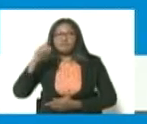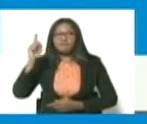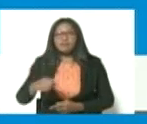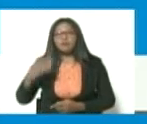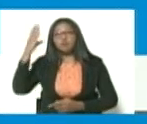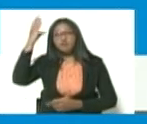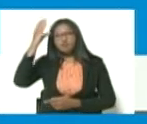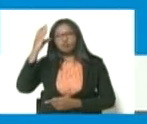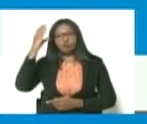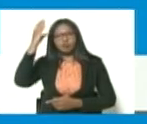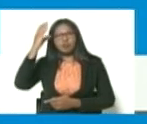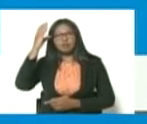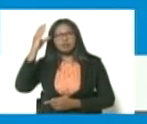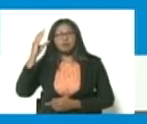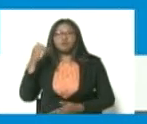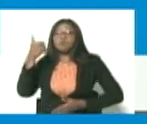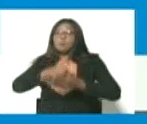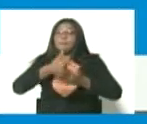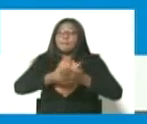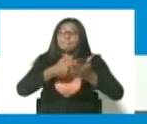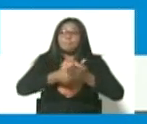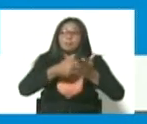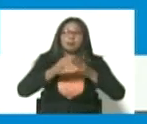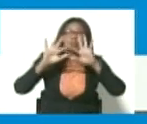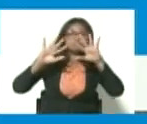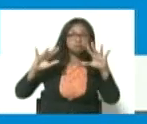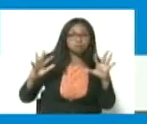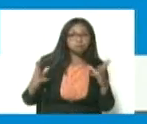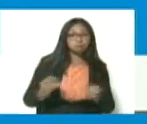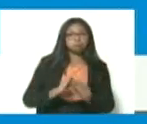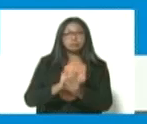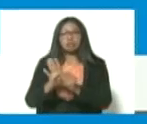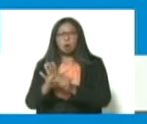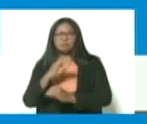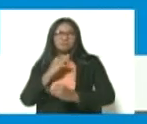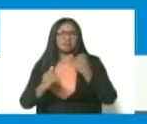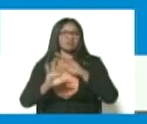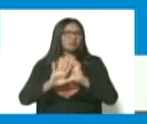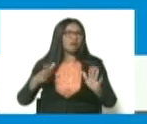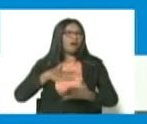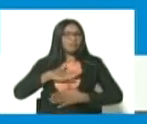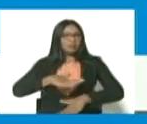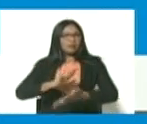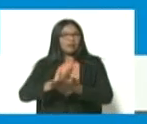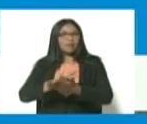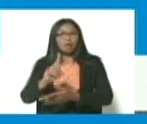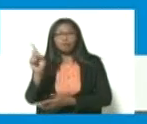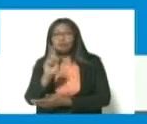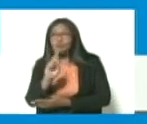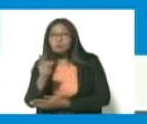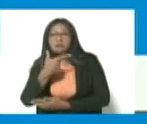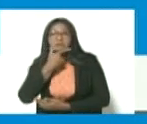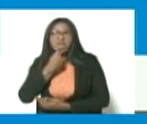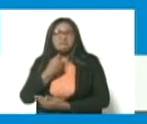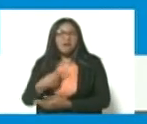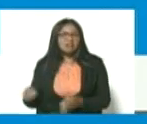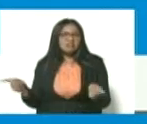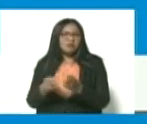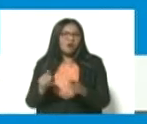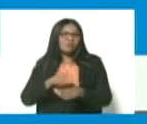de que la batalla contra la pandemia no ha terminado. ni va a terminar en corto